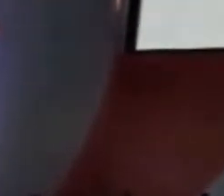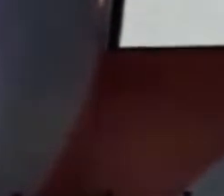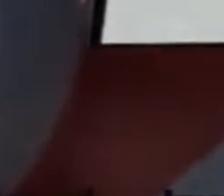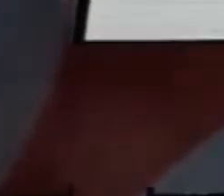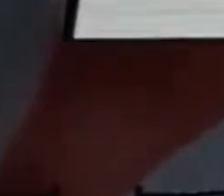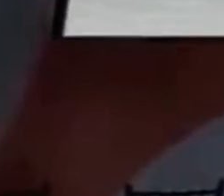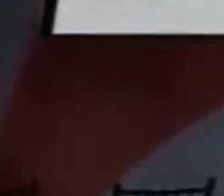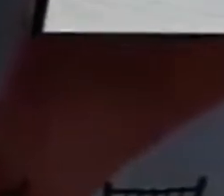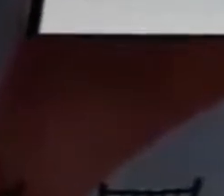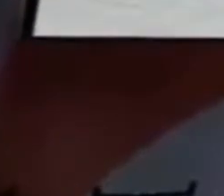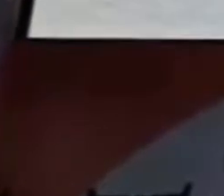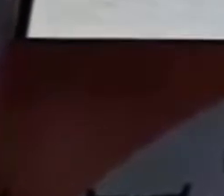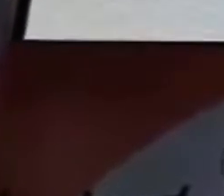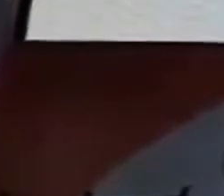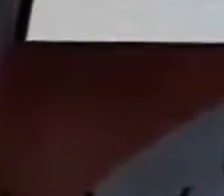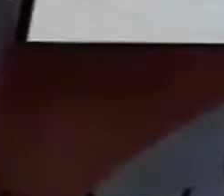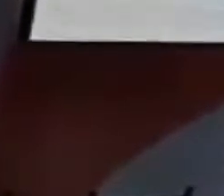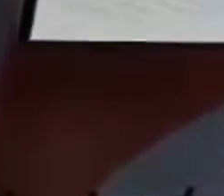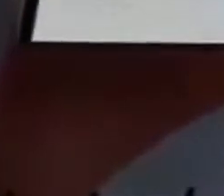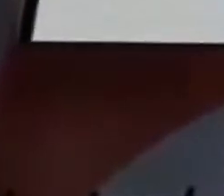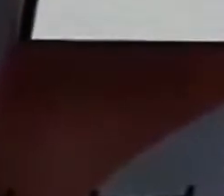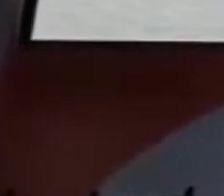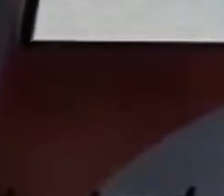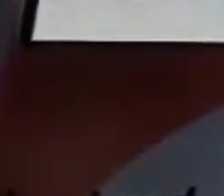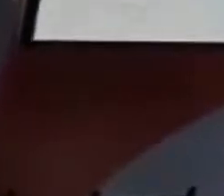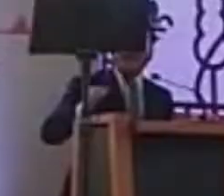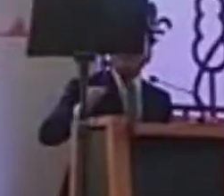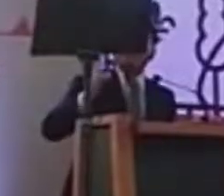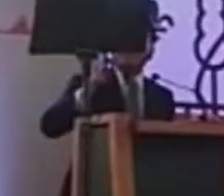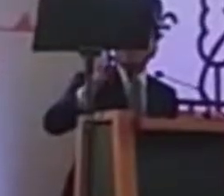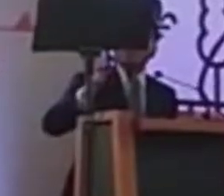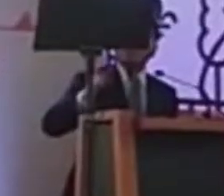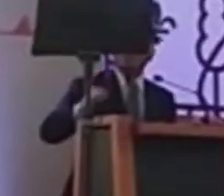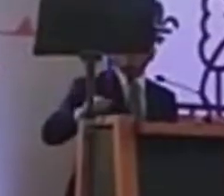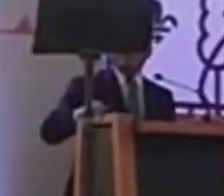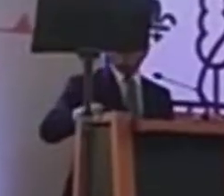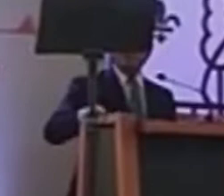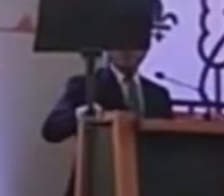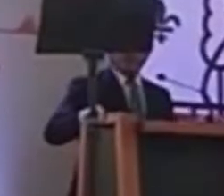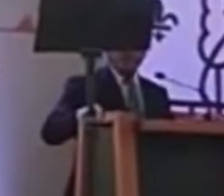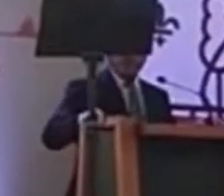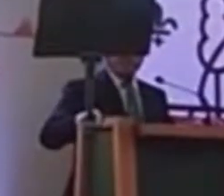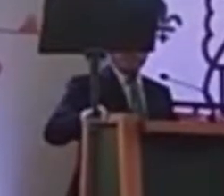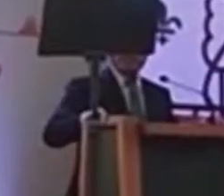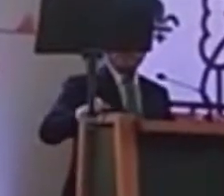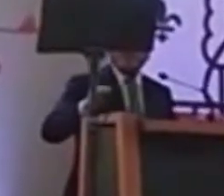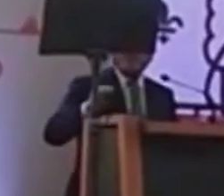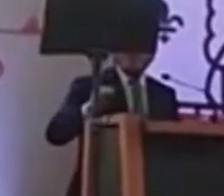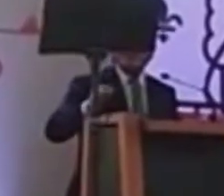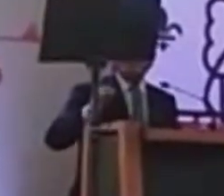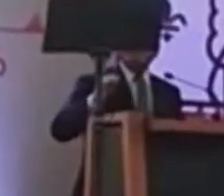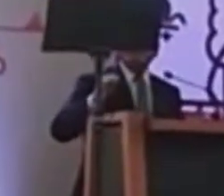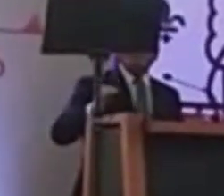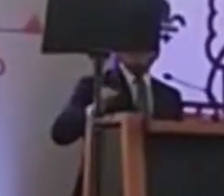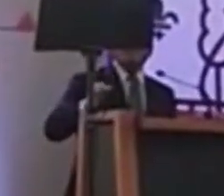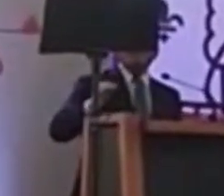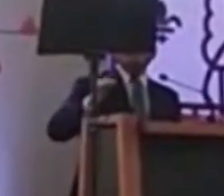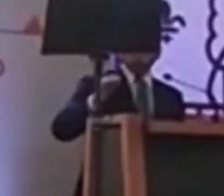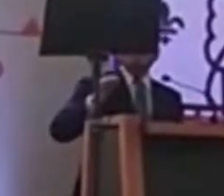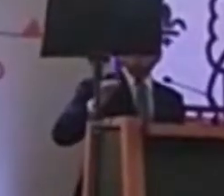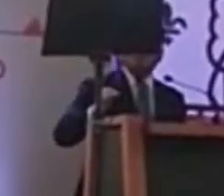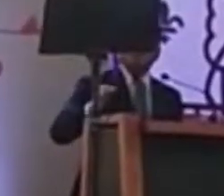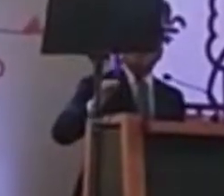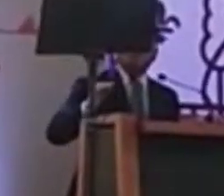inclusión a finales del 2019 del CIAPA a tres delegaciones, perforaciones de nuevos pozos, rehabilitación de unidades médicas, entrega